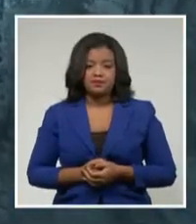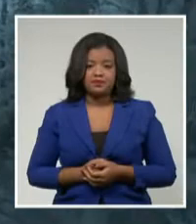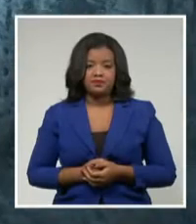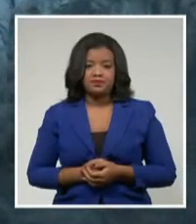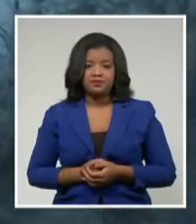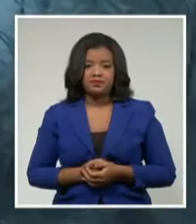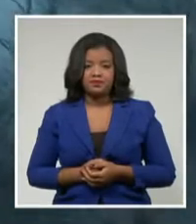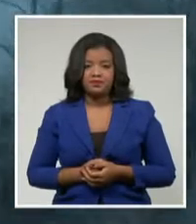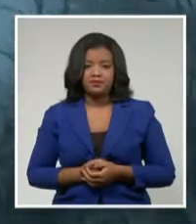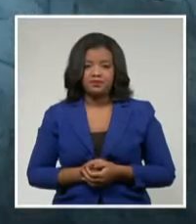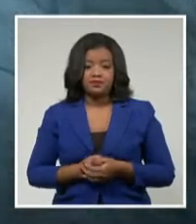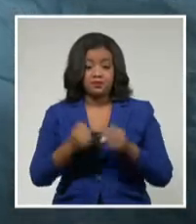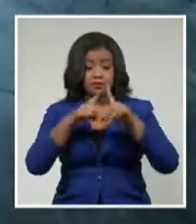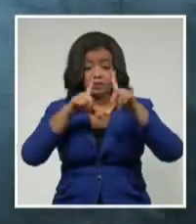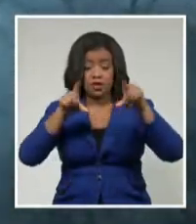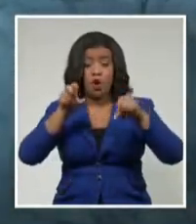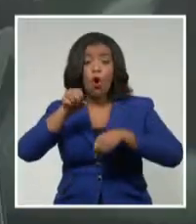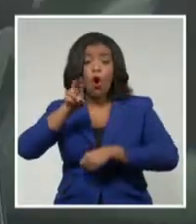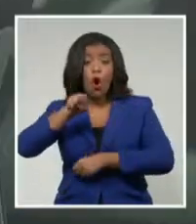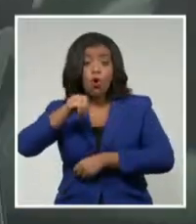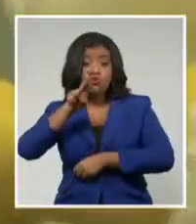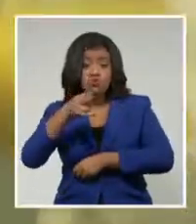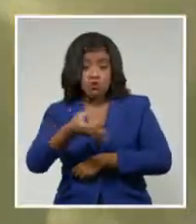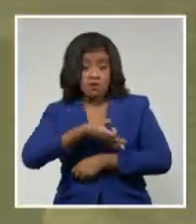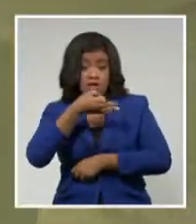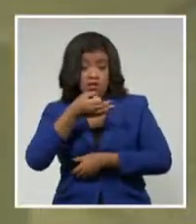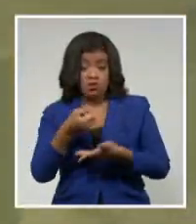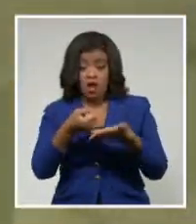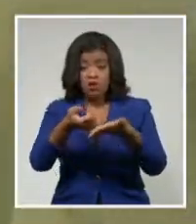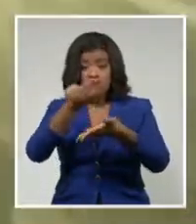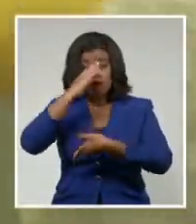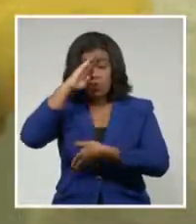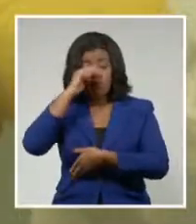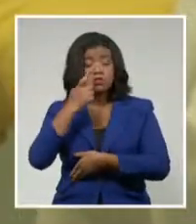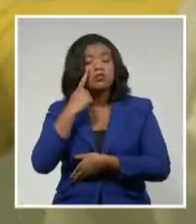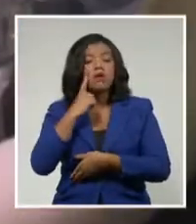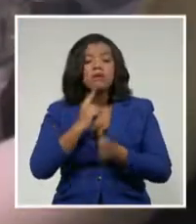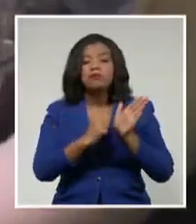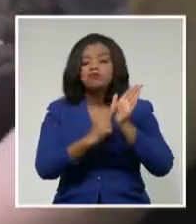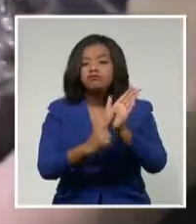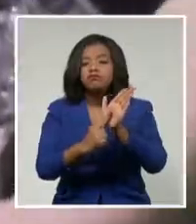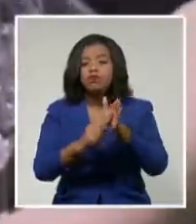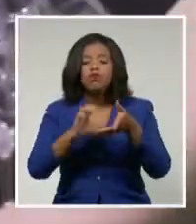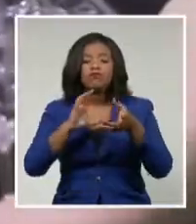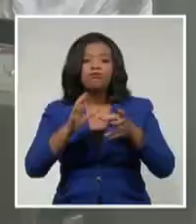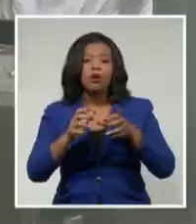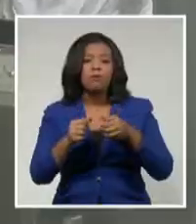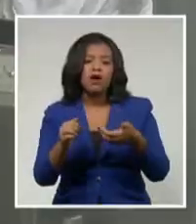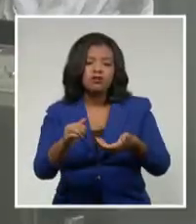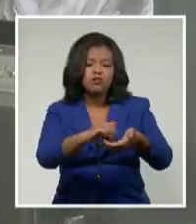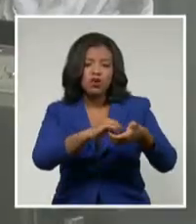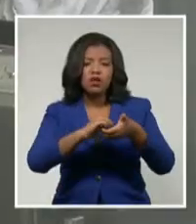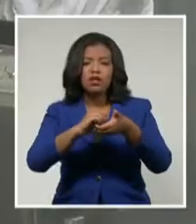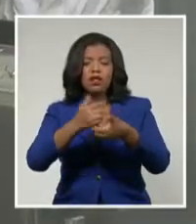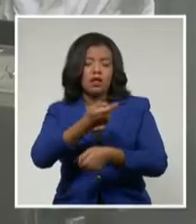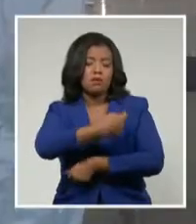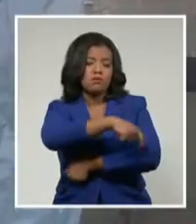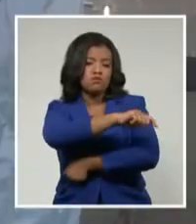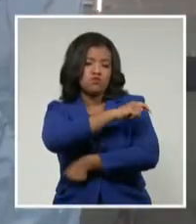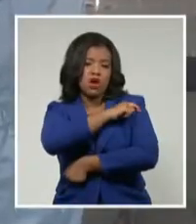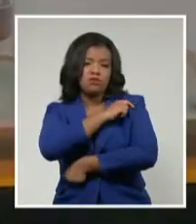la definición de Naciones Unidas, la cooperación sur-sur es una manifestación de solidaridad entre pueblos y países del